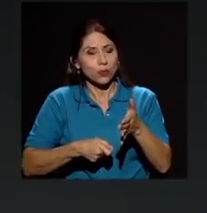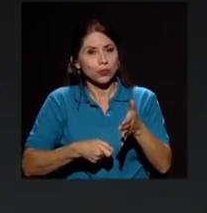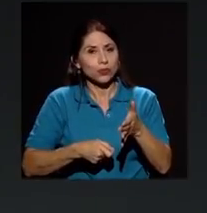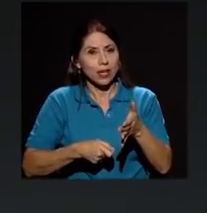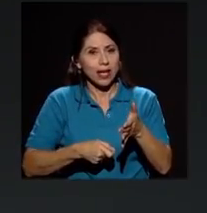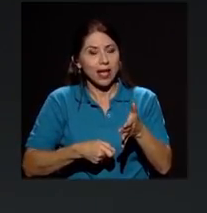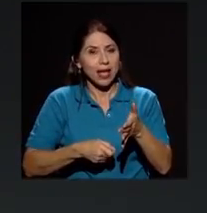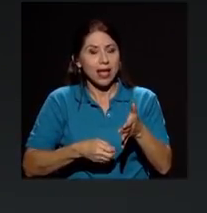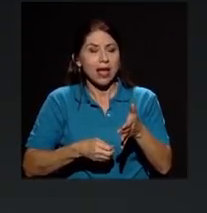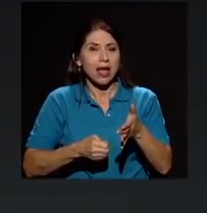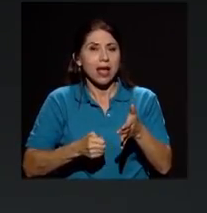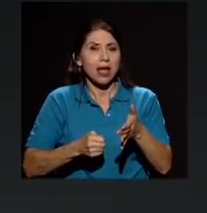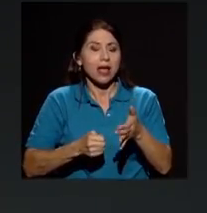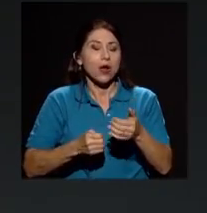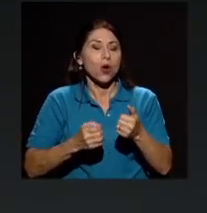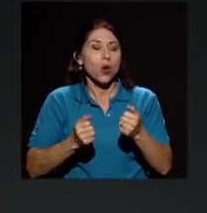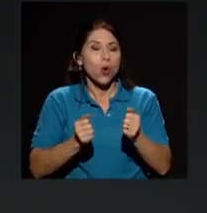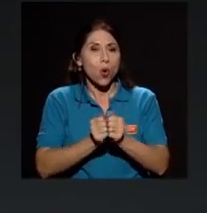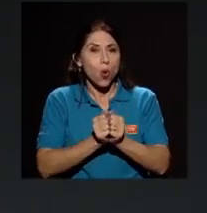con